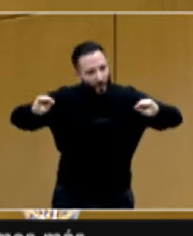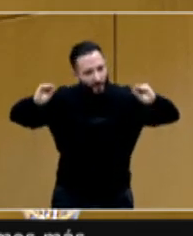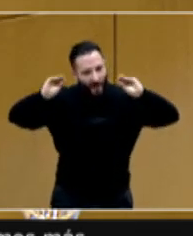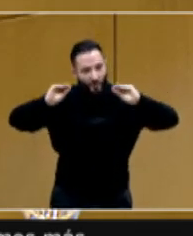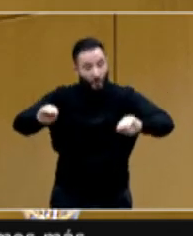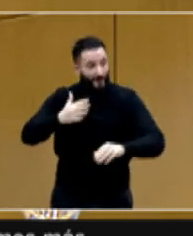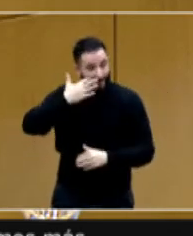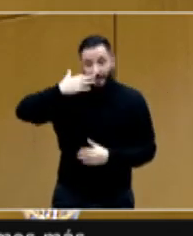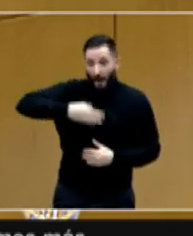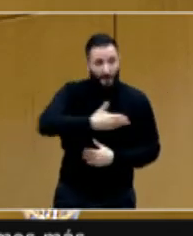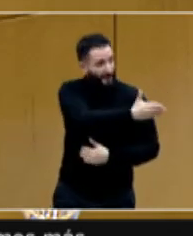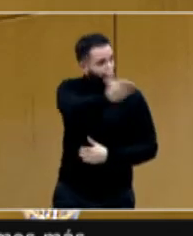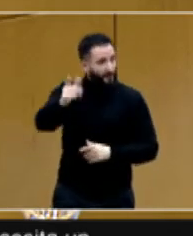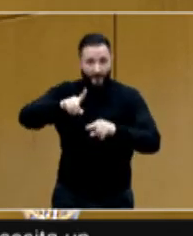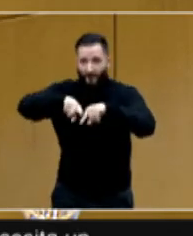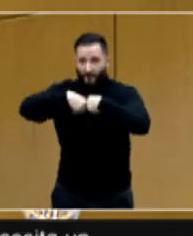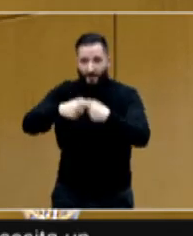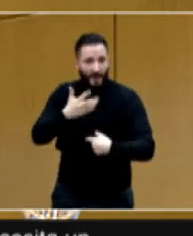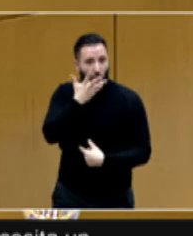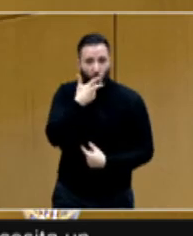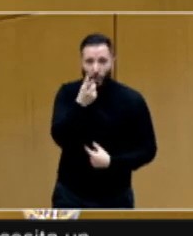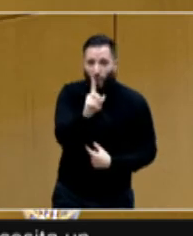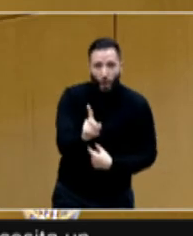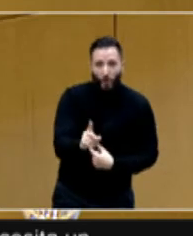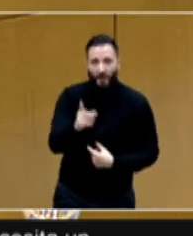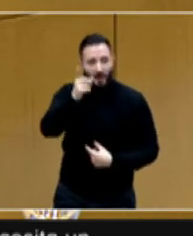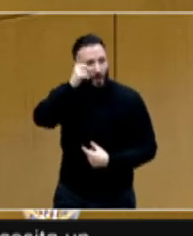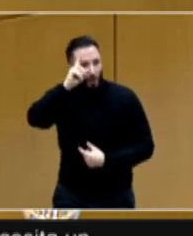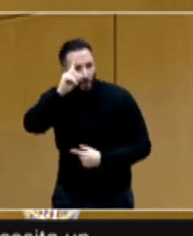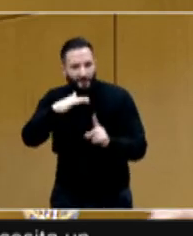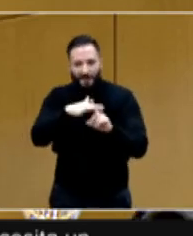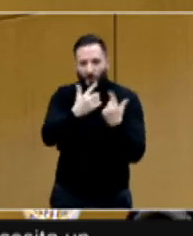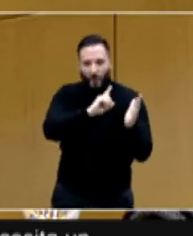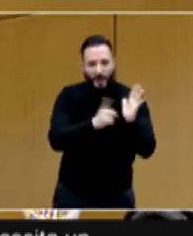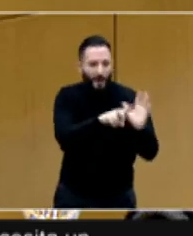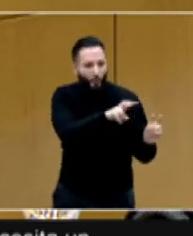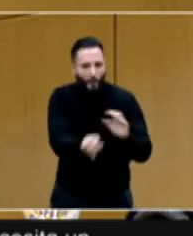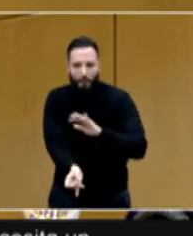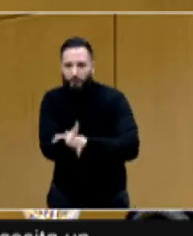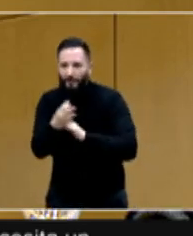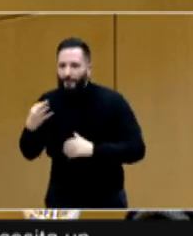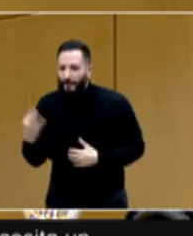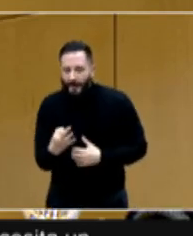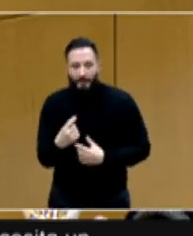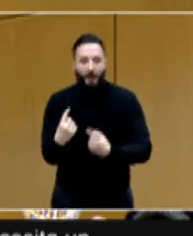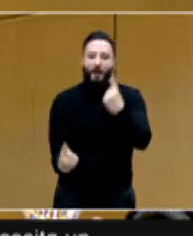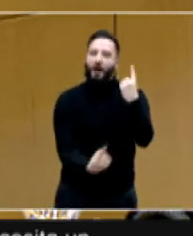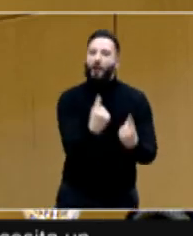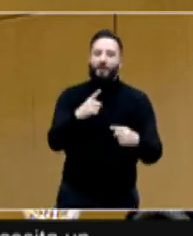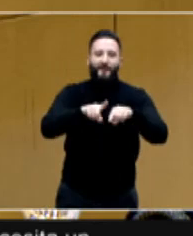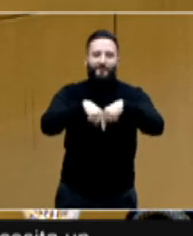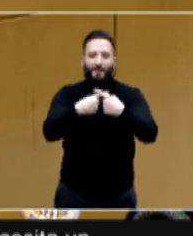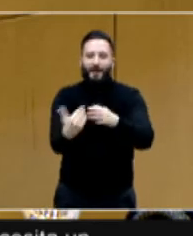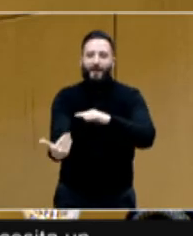conocen realmente Cuál es la materia que es lo que ha supuesto hay algunas que se acercan todavía con desconfianza